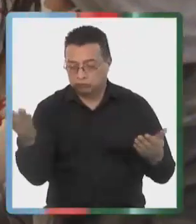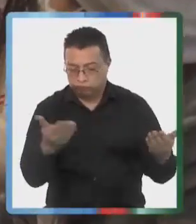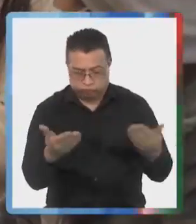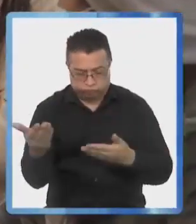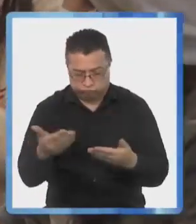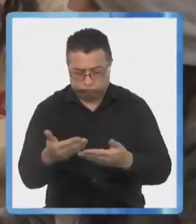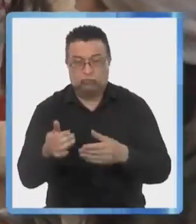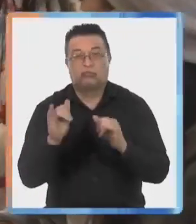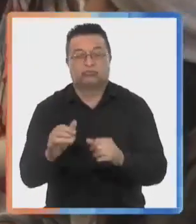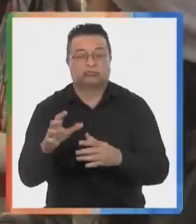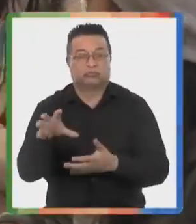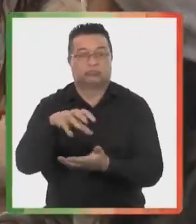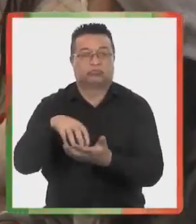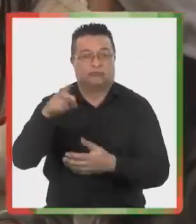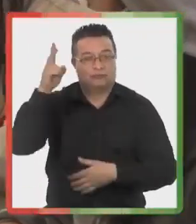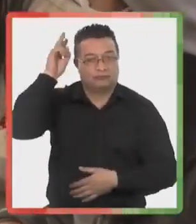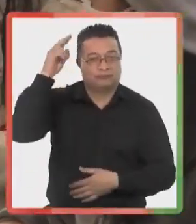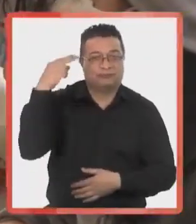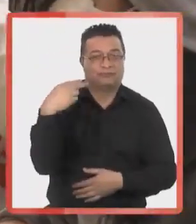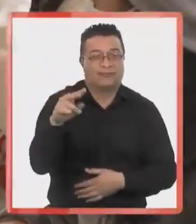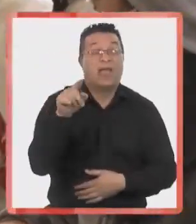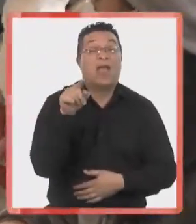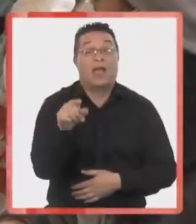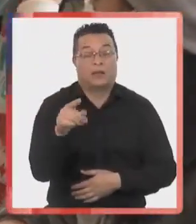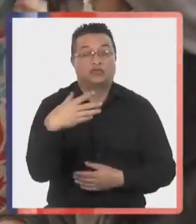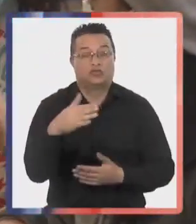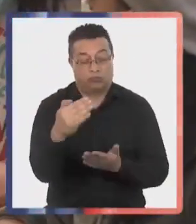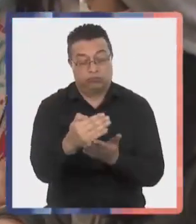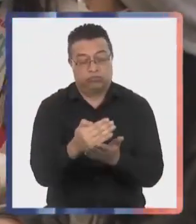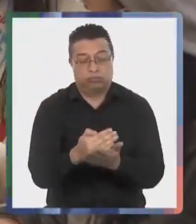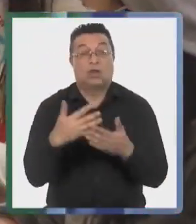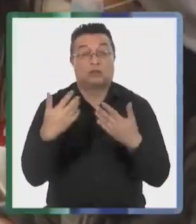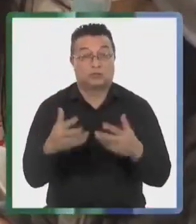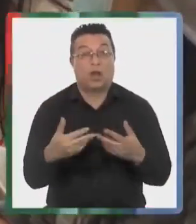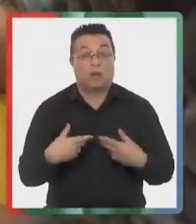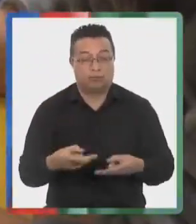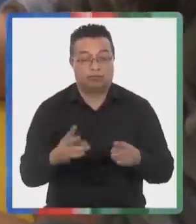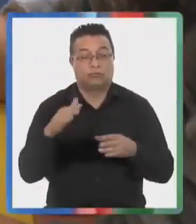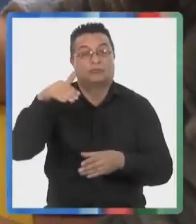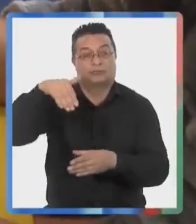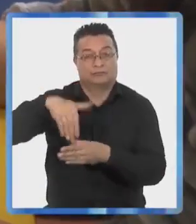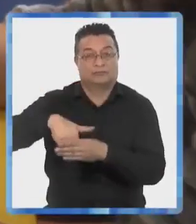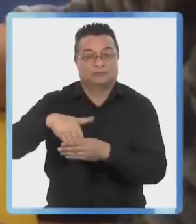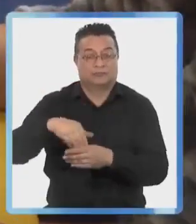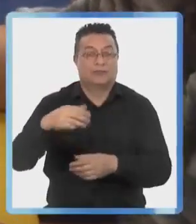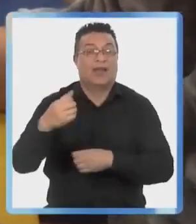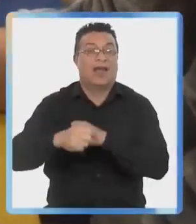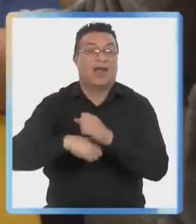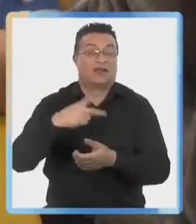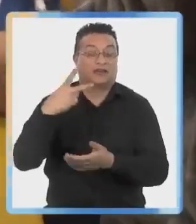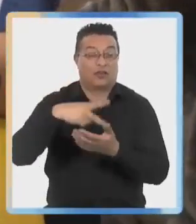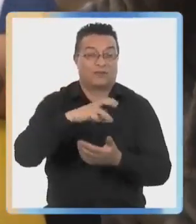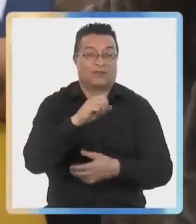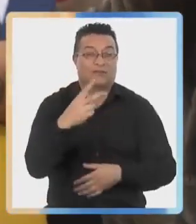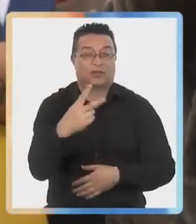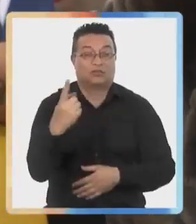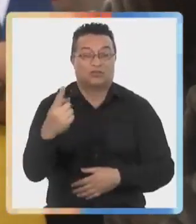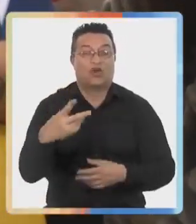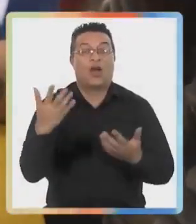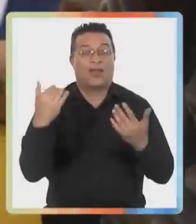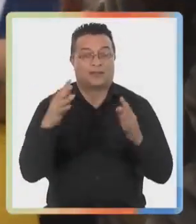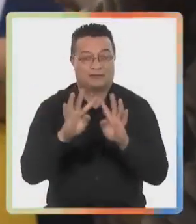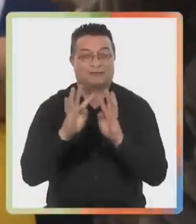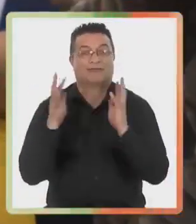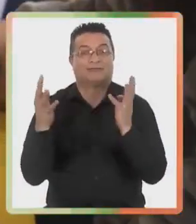padrón indígena. Nosotros ya habíamos conformado este padrón para la elección del año 21 de la